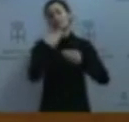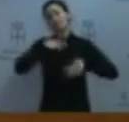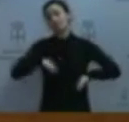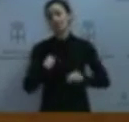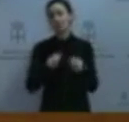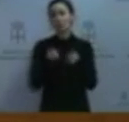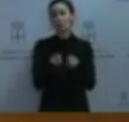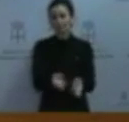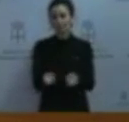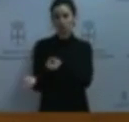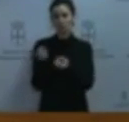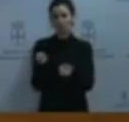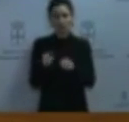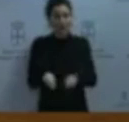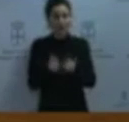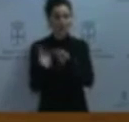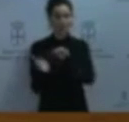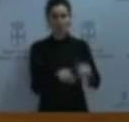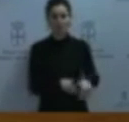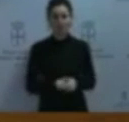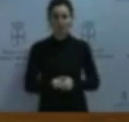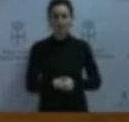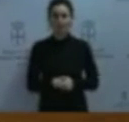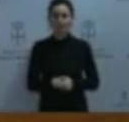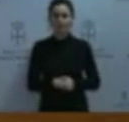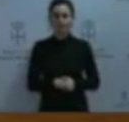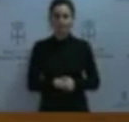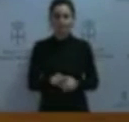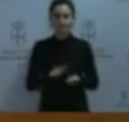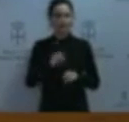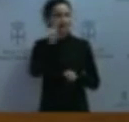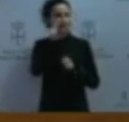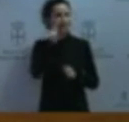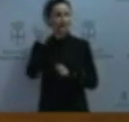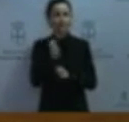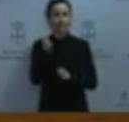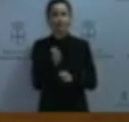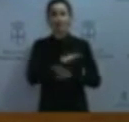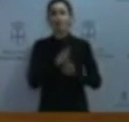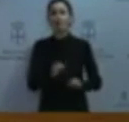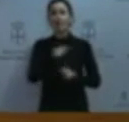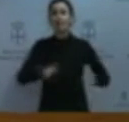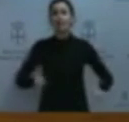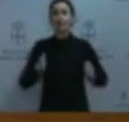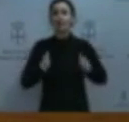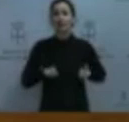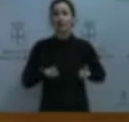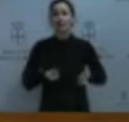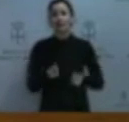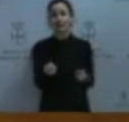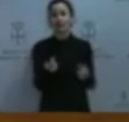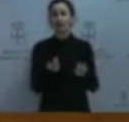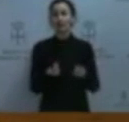parámetros que ustedes nos pueden informar ahora de nuevas visitas, pero la pérdida demográfica demuestra que